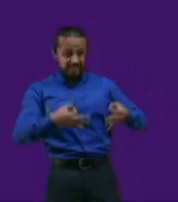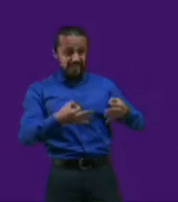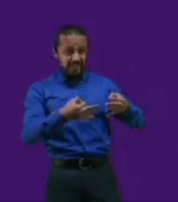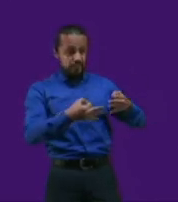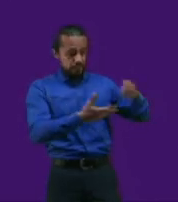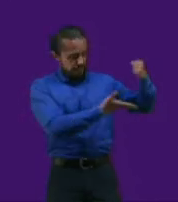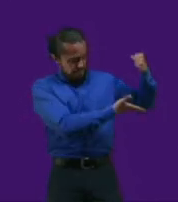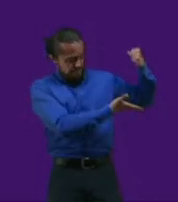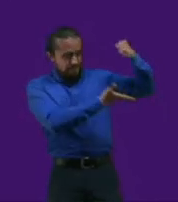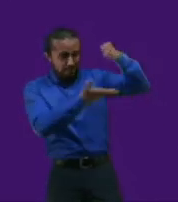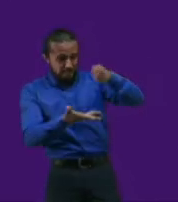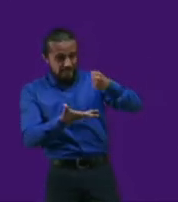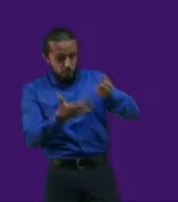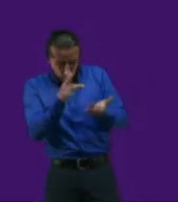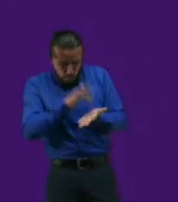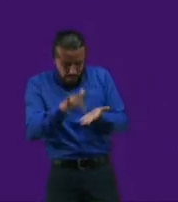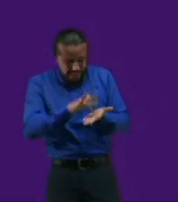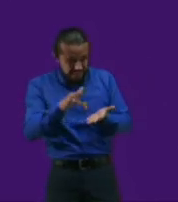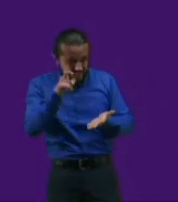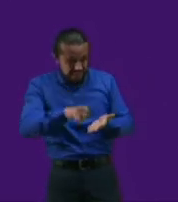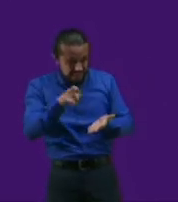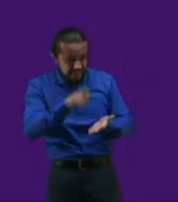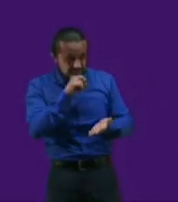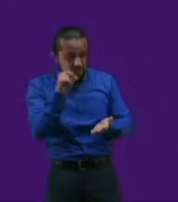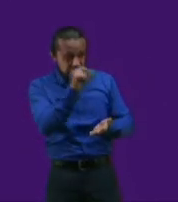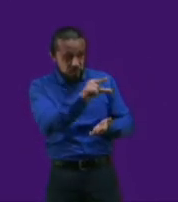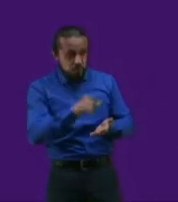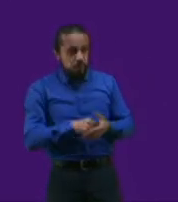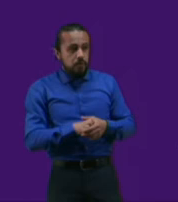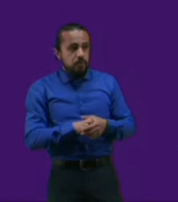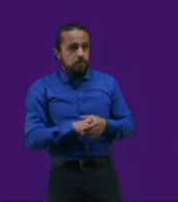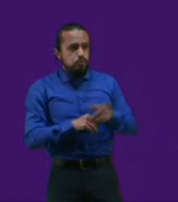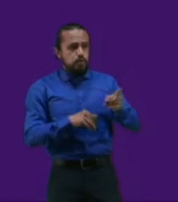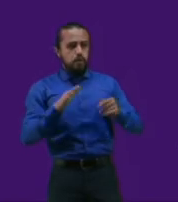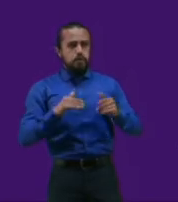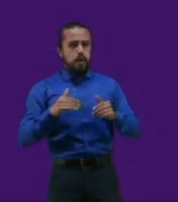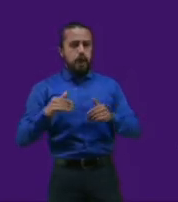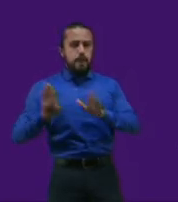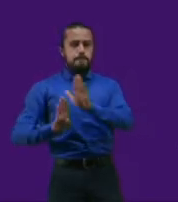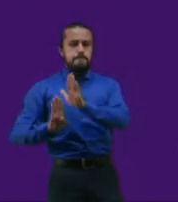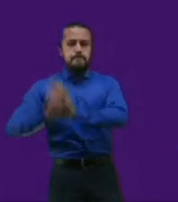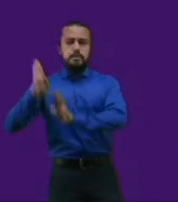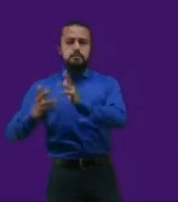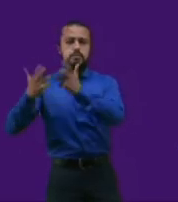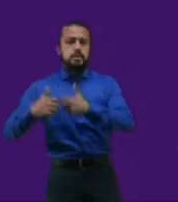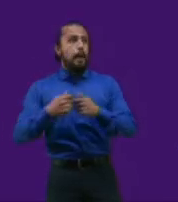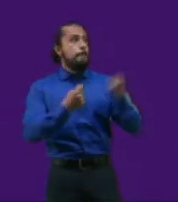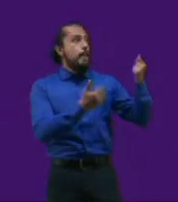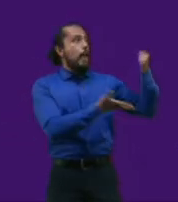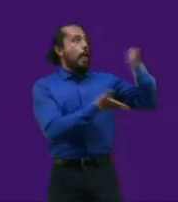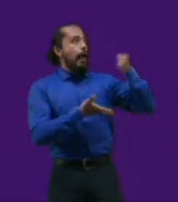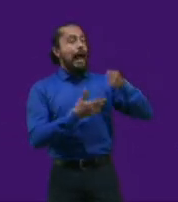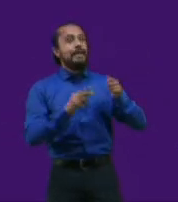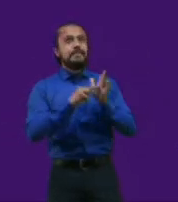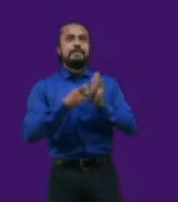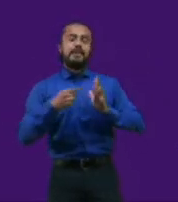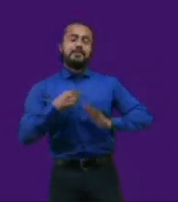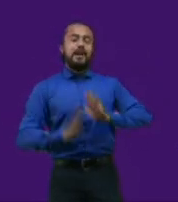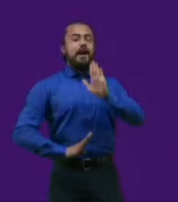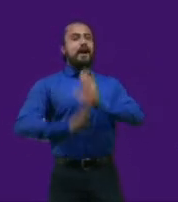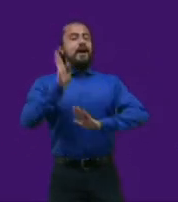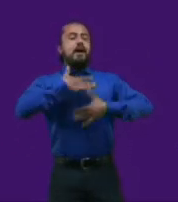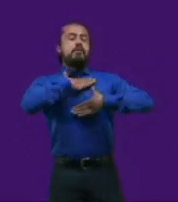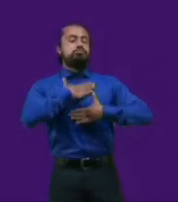veces se entiende que una emprendedora es exitosa solamente cuando levanta inversión. Tú cuando estás